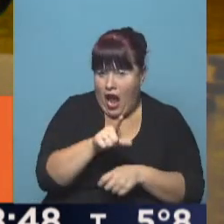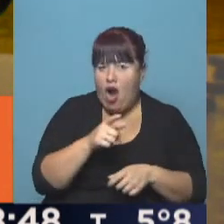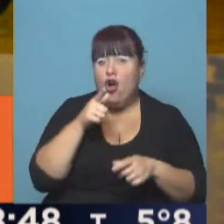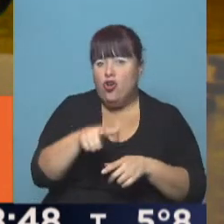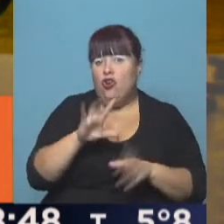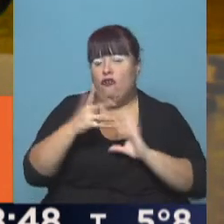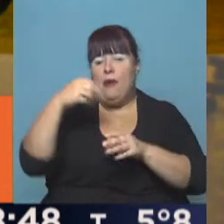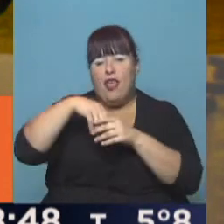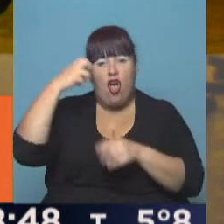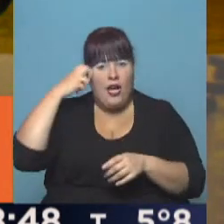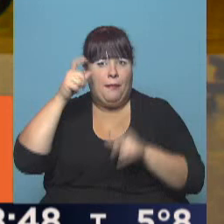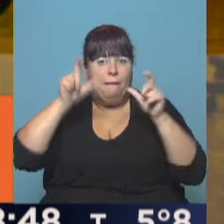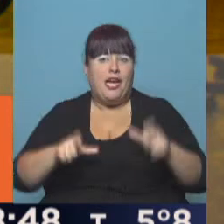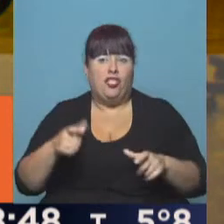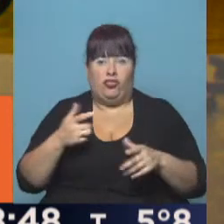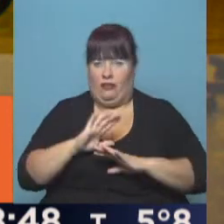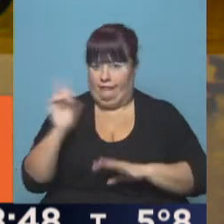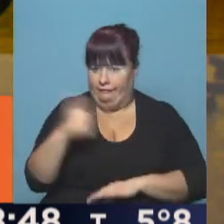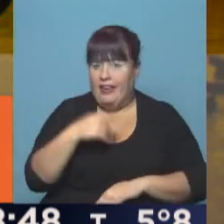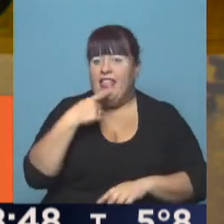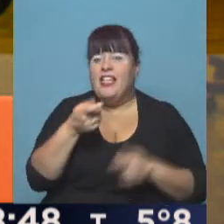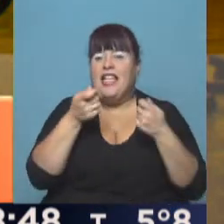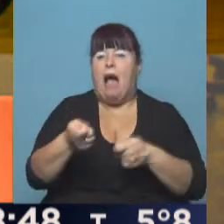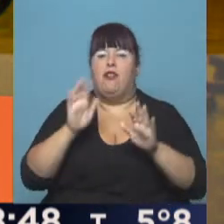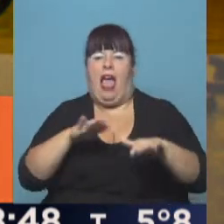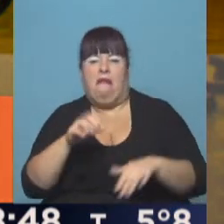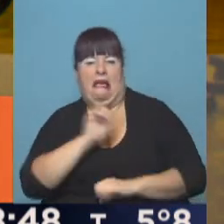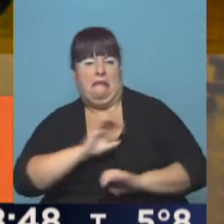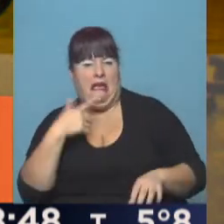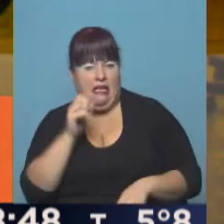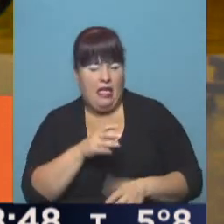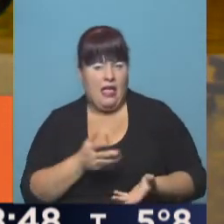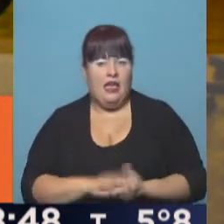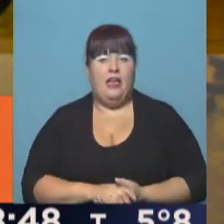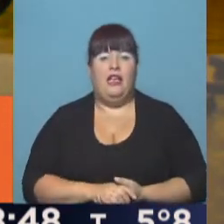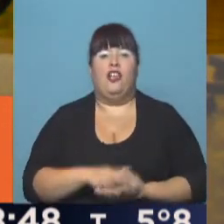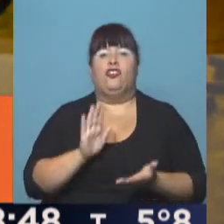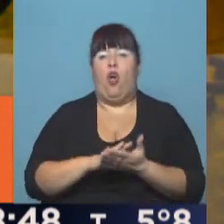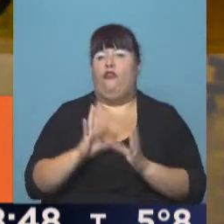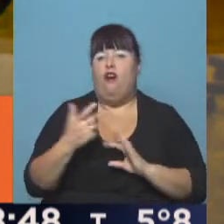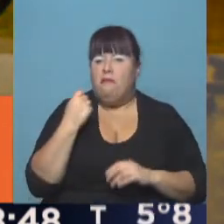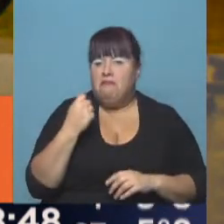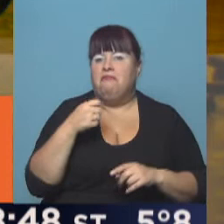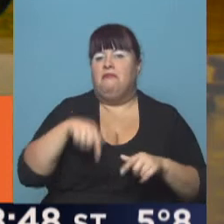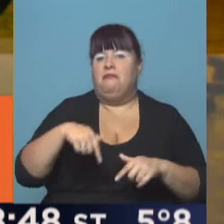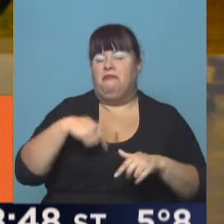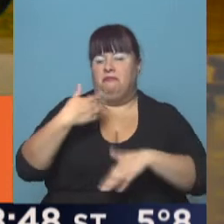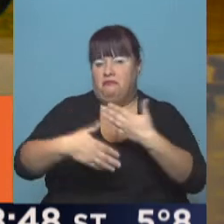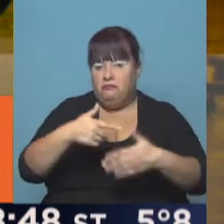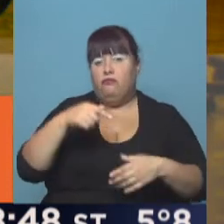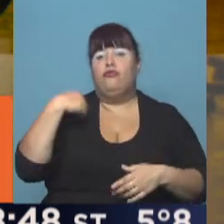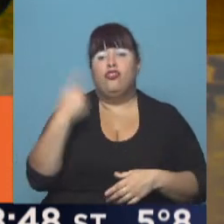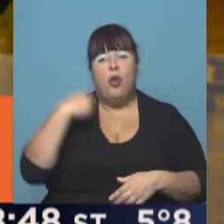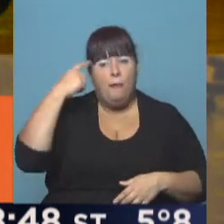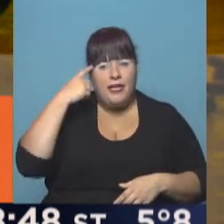de su acción parlamentaria como gente patética que acompaña a las movilizaciones, que en actos heroicos lleva adelante estas acciones, y nosotros